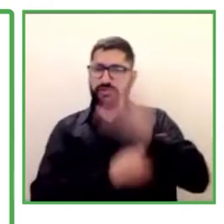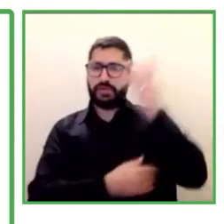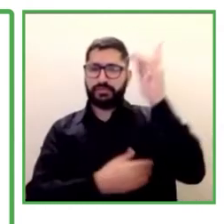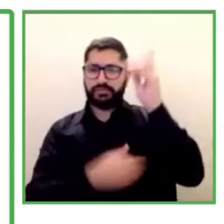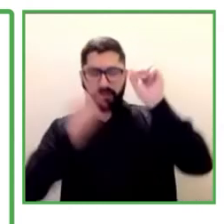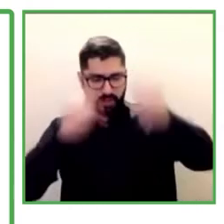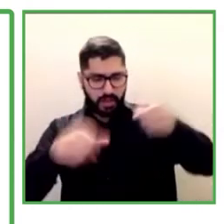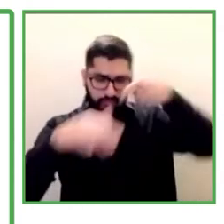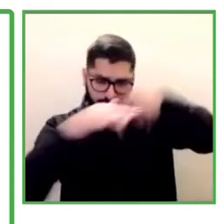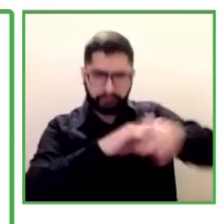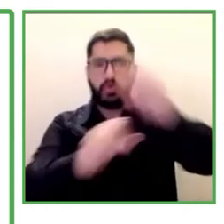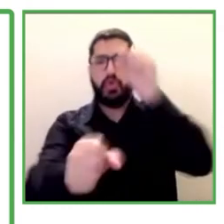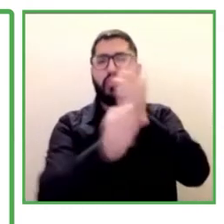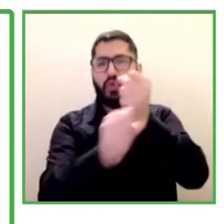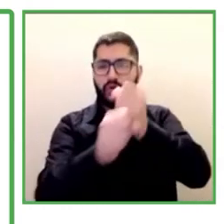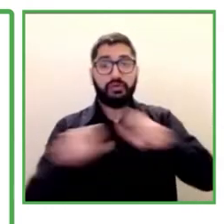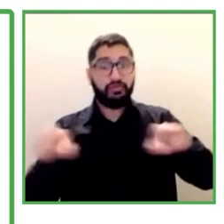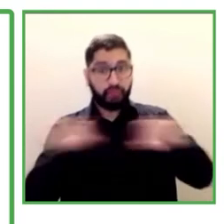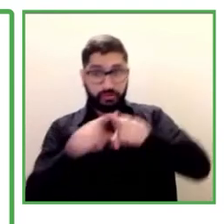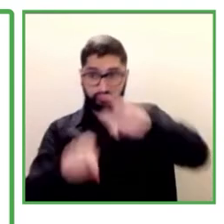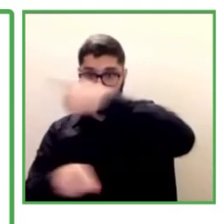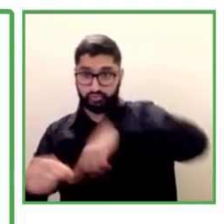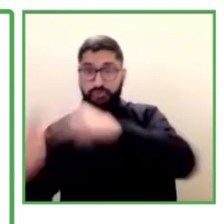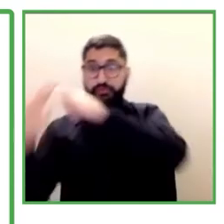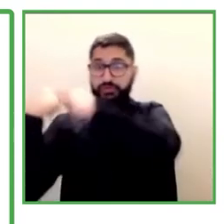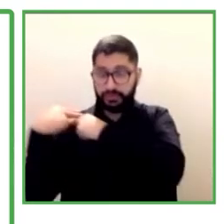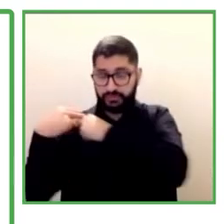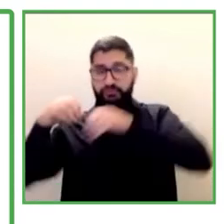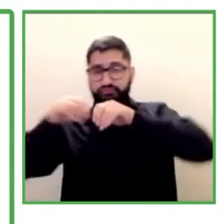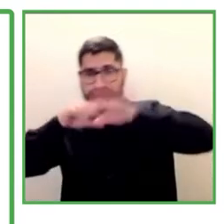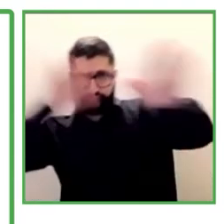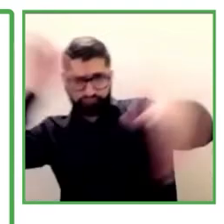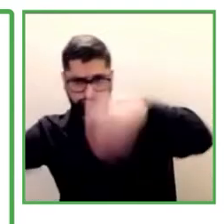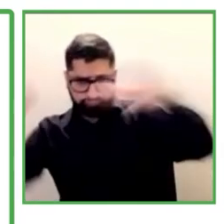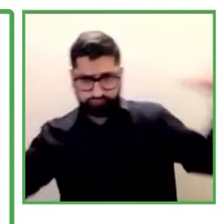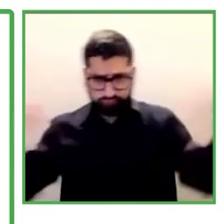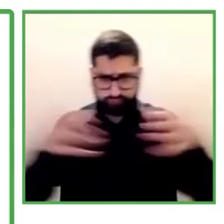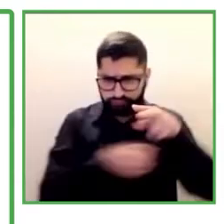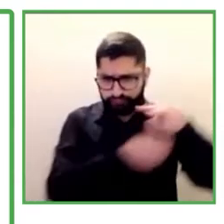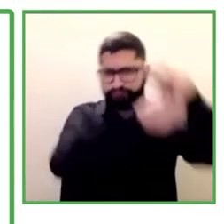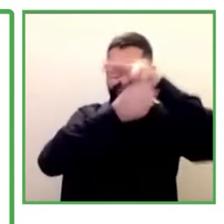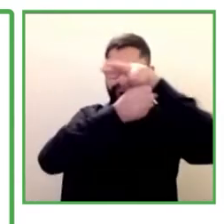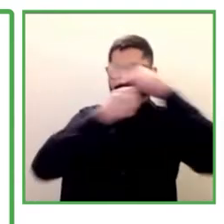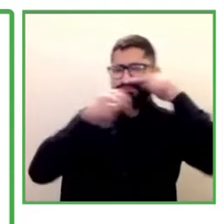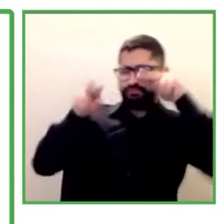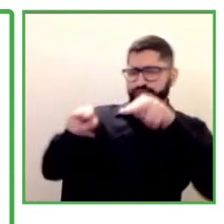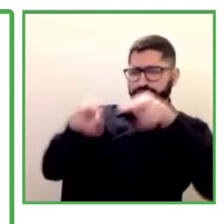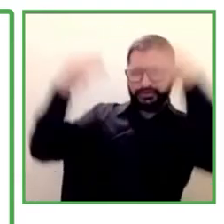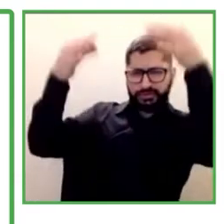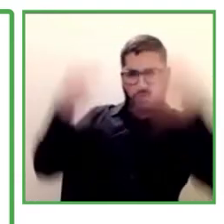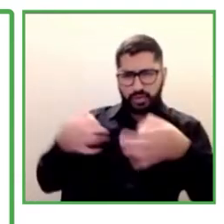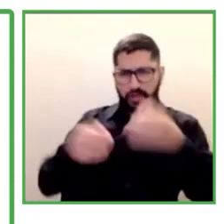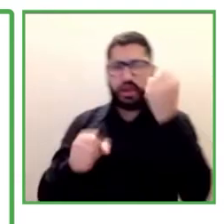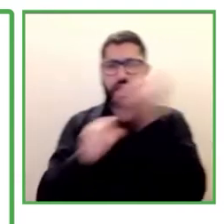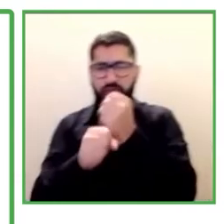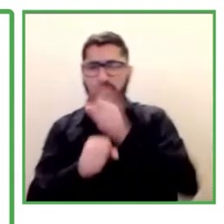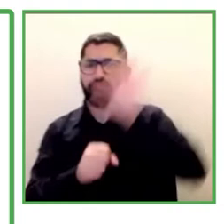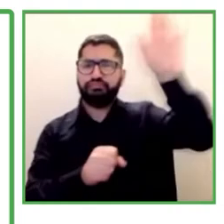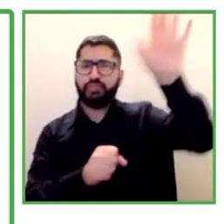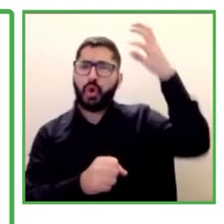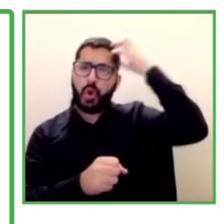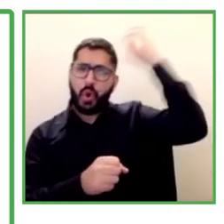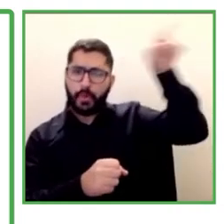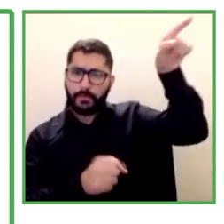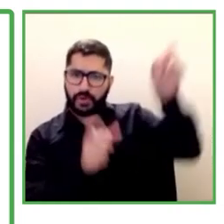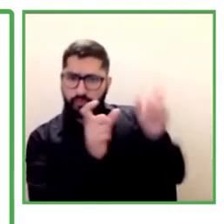quien recoge las alternativas existentes en el país, siendo Mutual de Seguridad un referente técnico, quien a través de su proceso